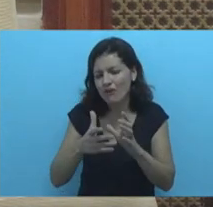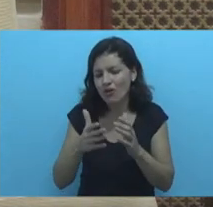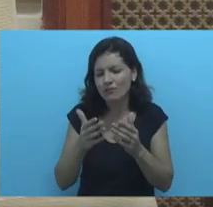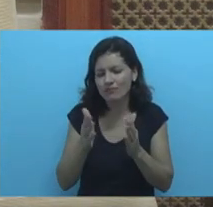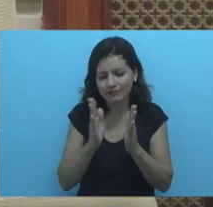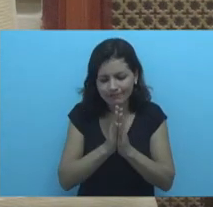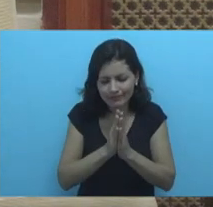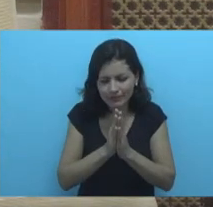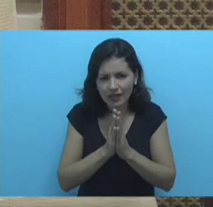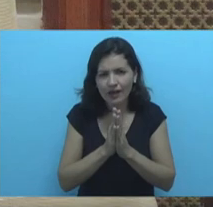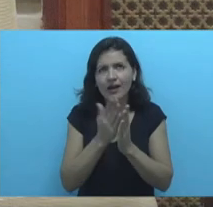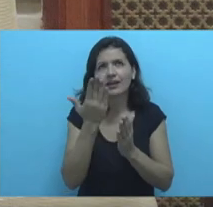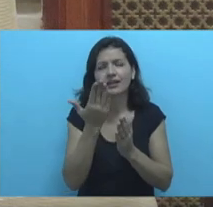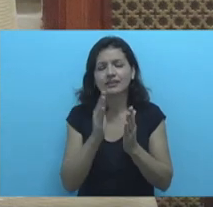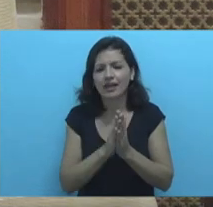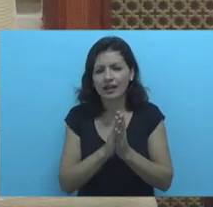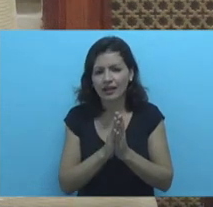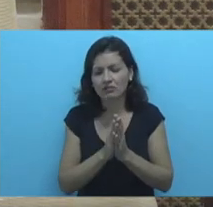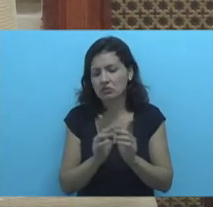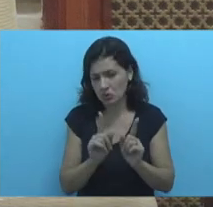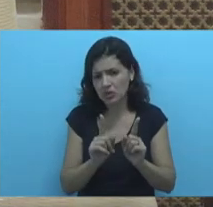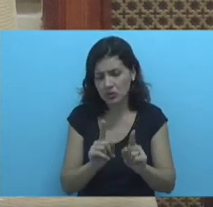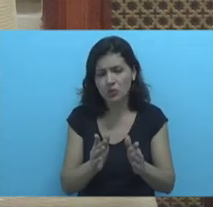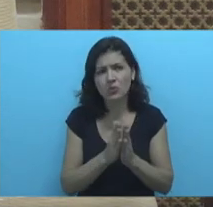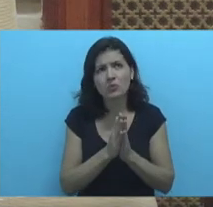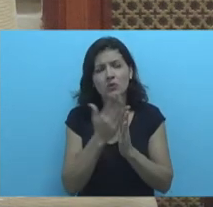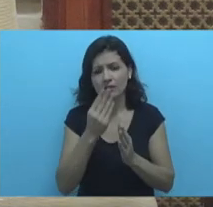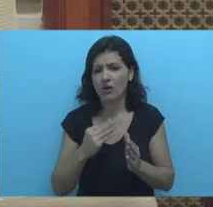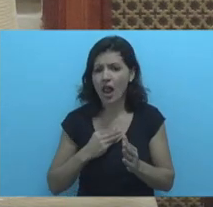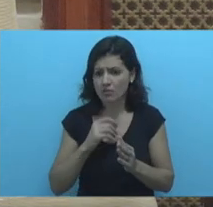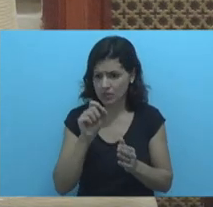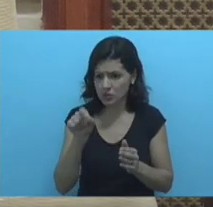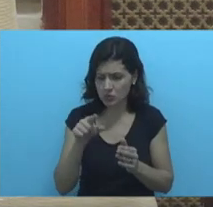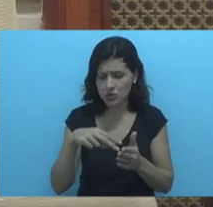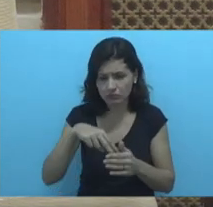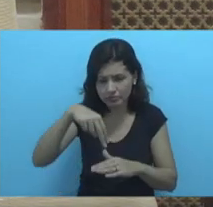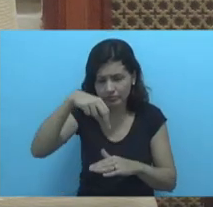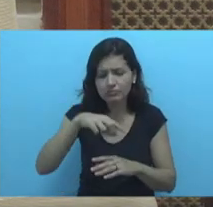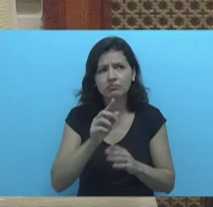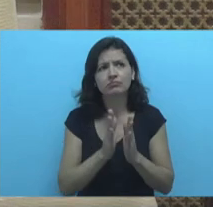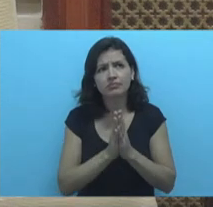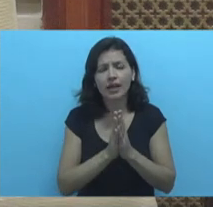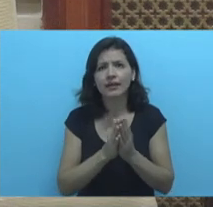con mi oración, y lo sigo haciendo, ¿no? Rezar por su alma. Y también una reflexión